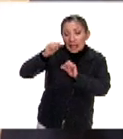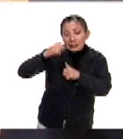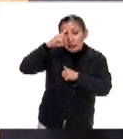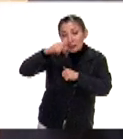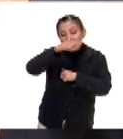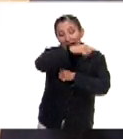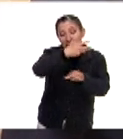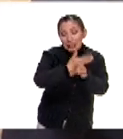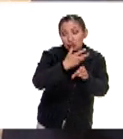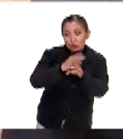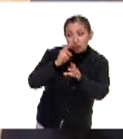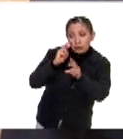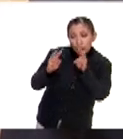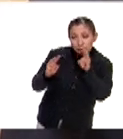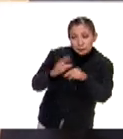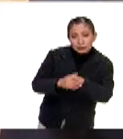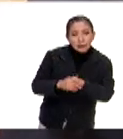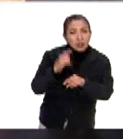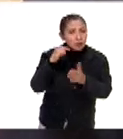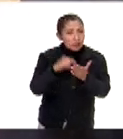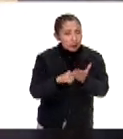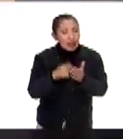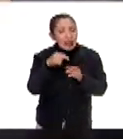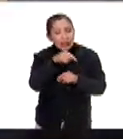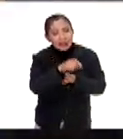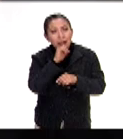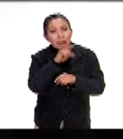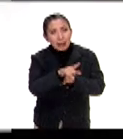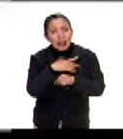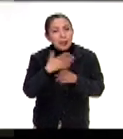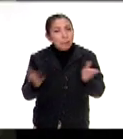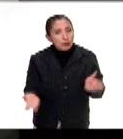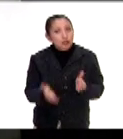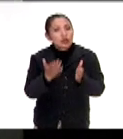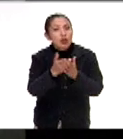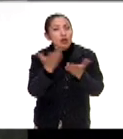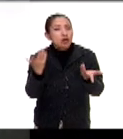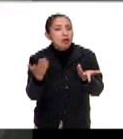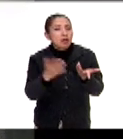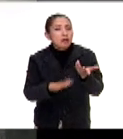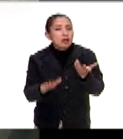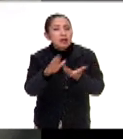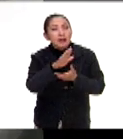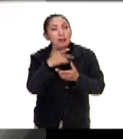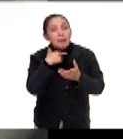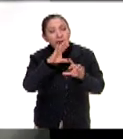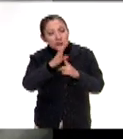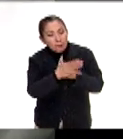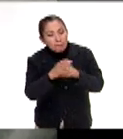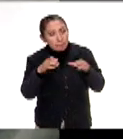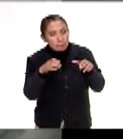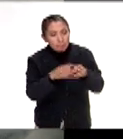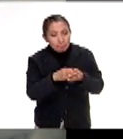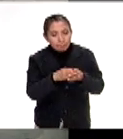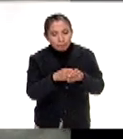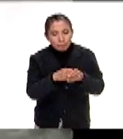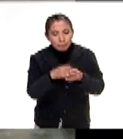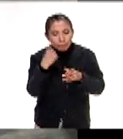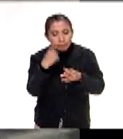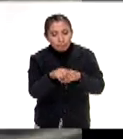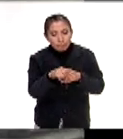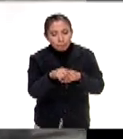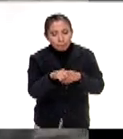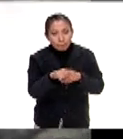mexicano desde Estados Unidos. Y creo que desde ahí también impulsó, por ejemplo, el mecenazgo, las comisiones, para